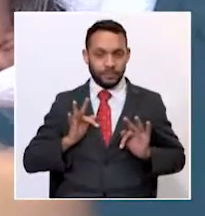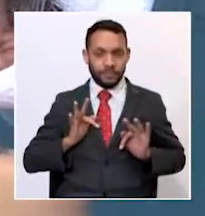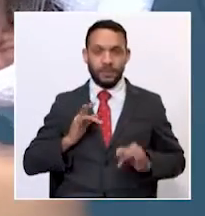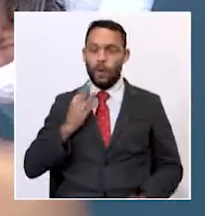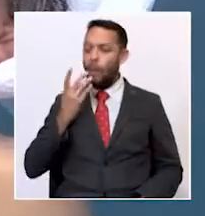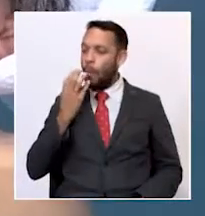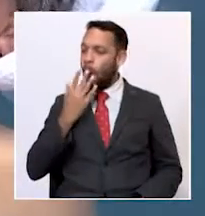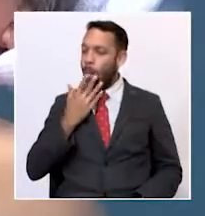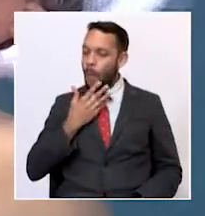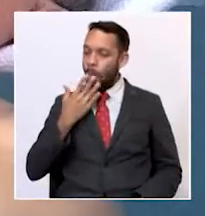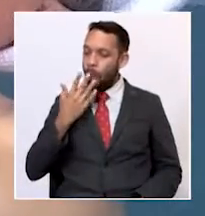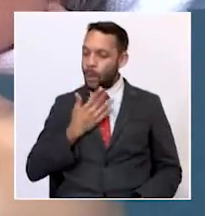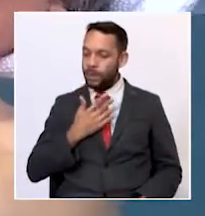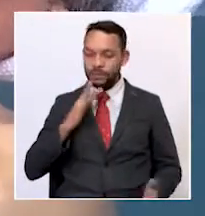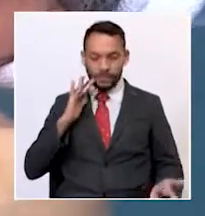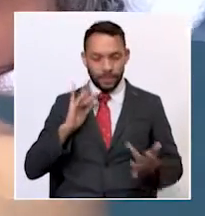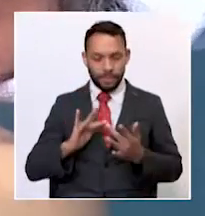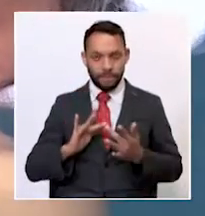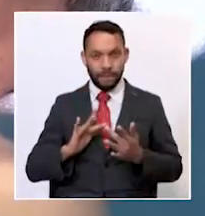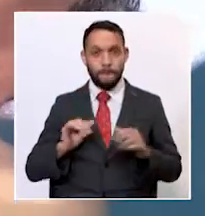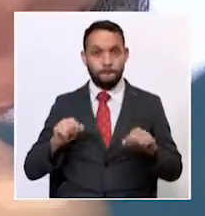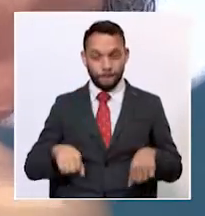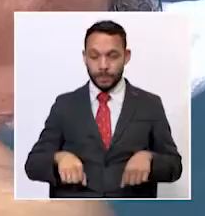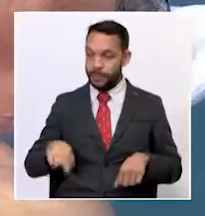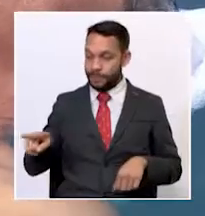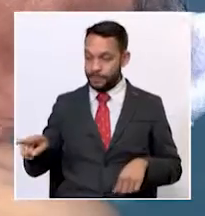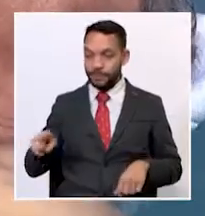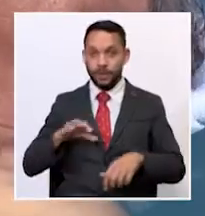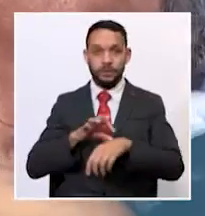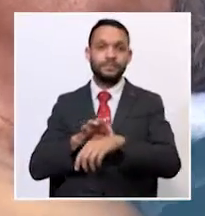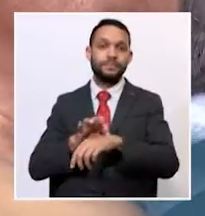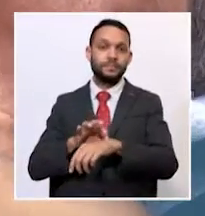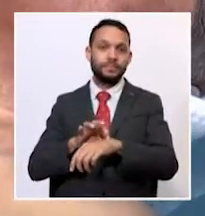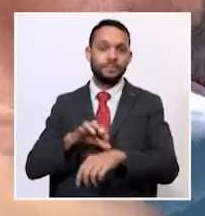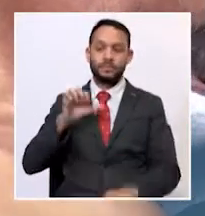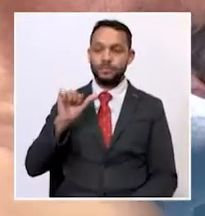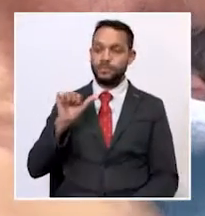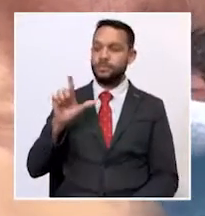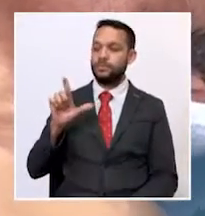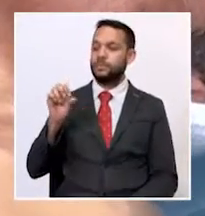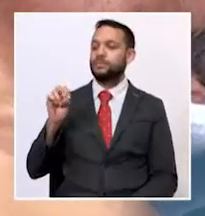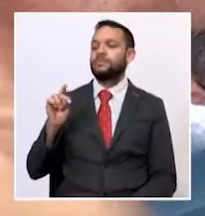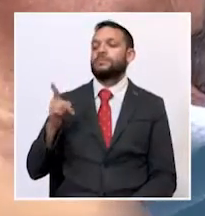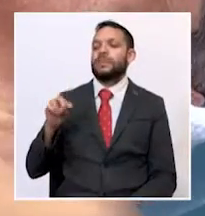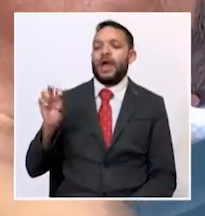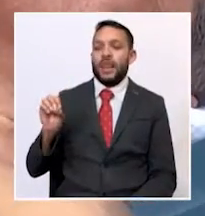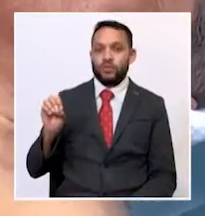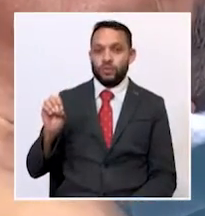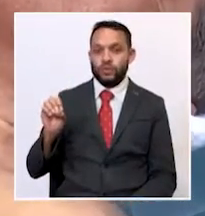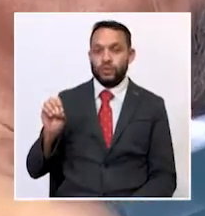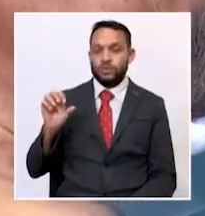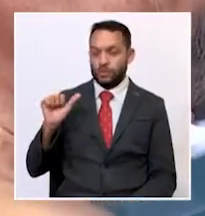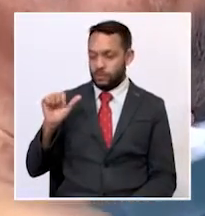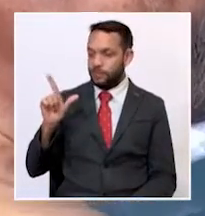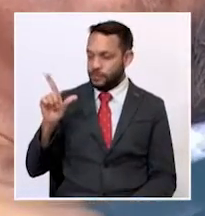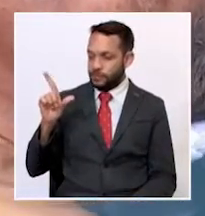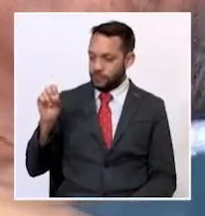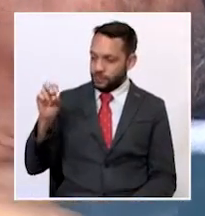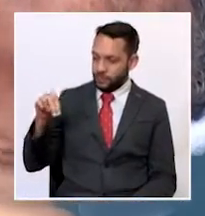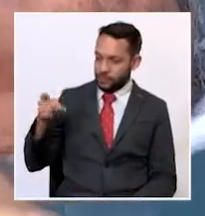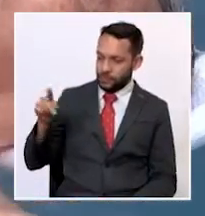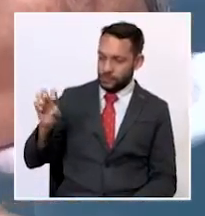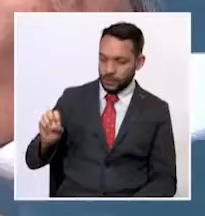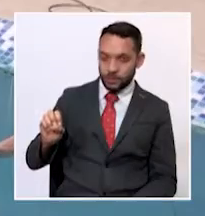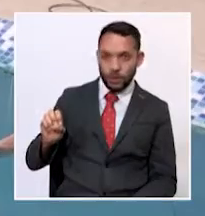hidroterapia médica. Mientras flota el doctor Alonso, ustedes dos pueden hacer una terapia. Hay pacientes que entre